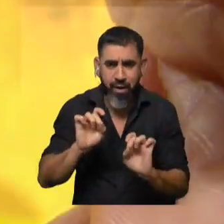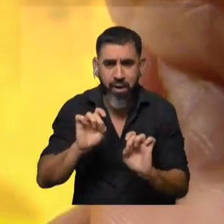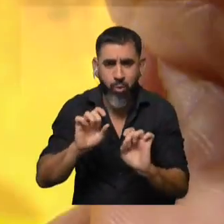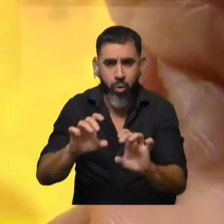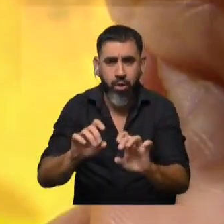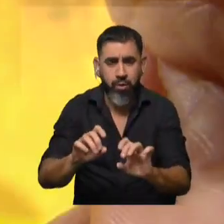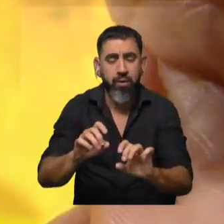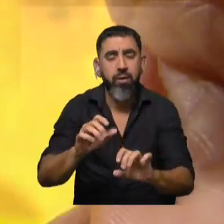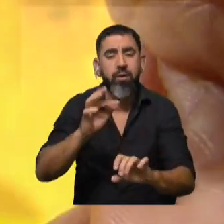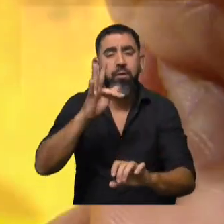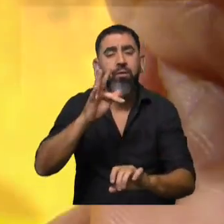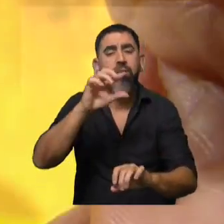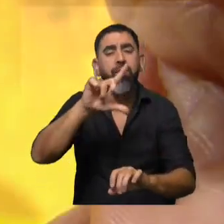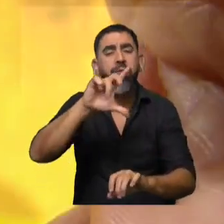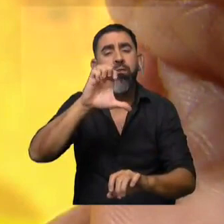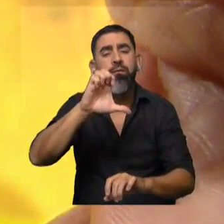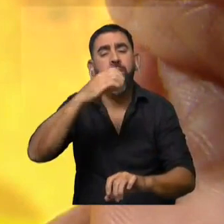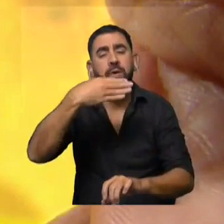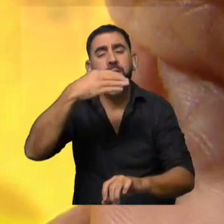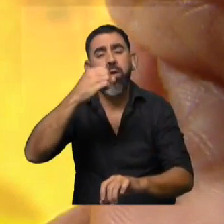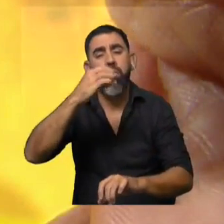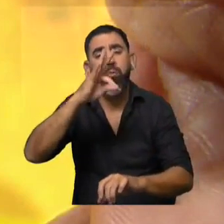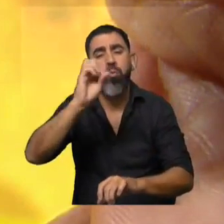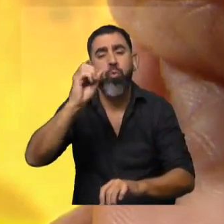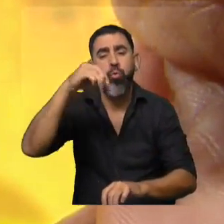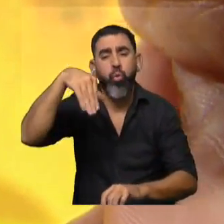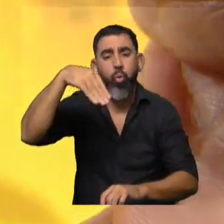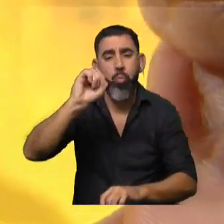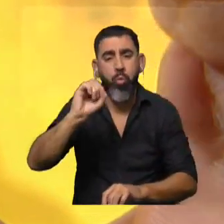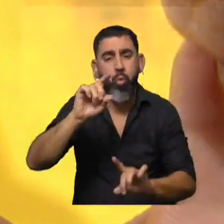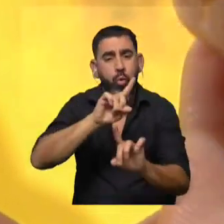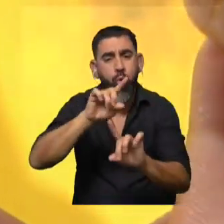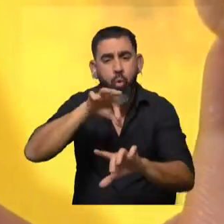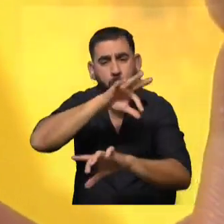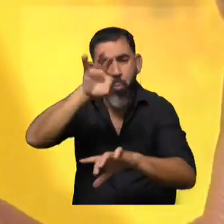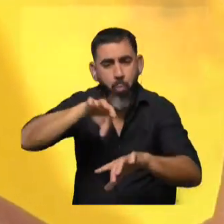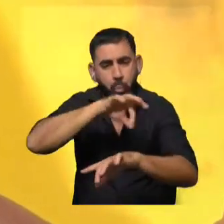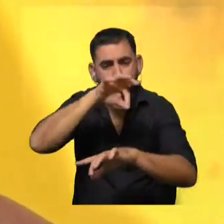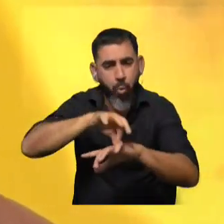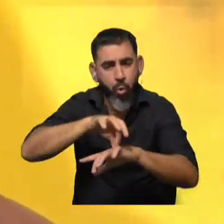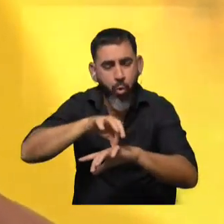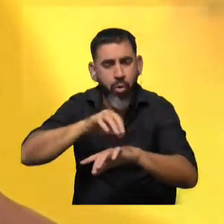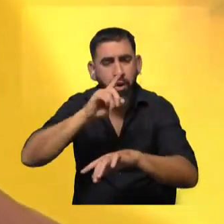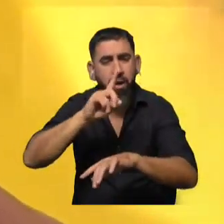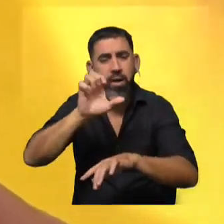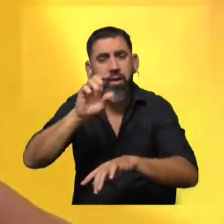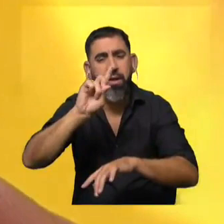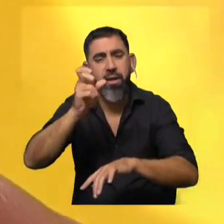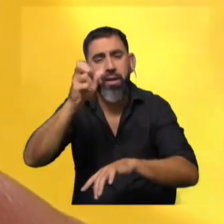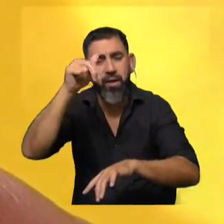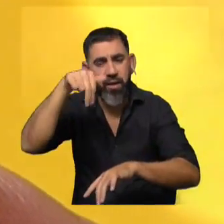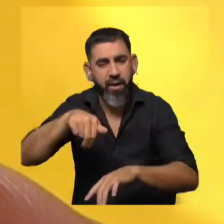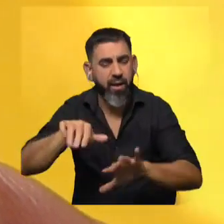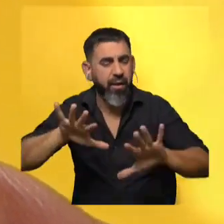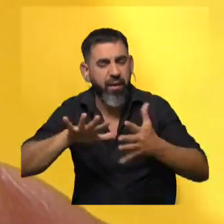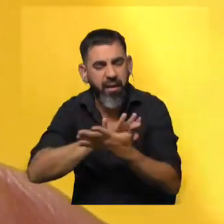Este flebótomo, tal la manera correcta de mencionarlo, que no es ni mosquita, ni jejen, ni mosquito, ni mosca, flebótomo, es